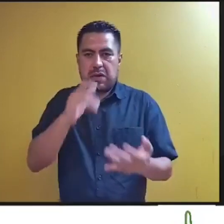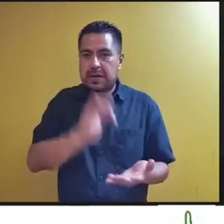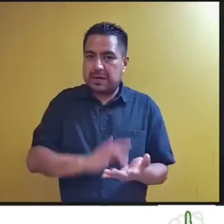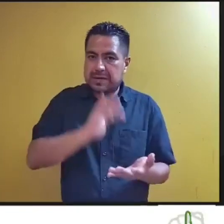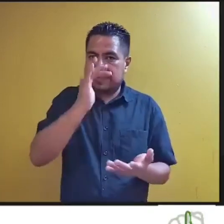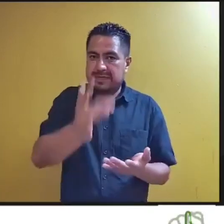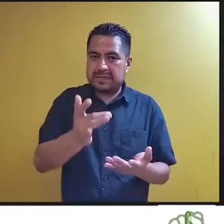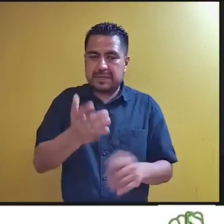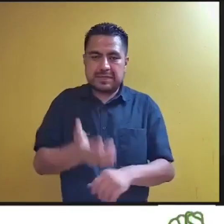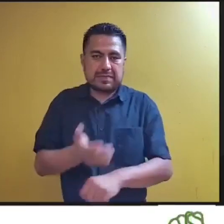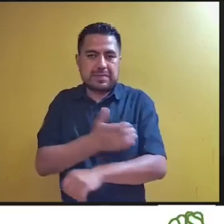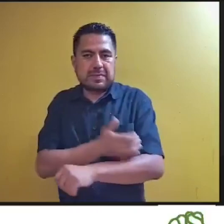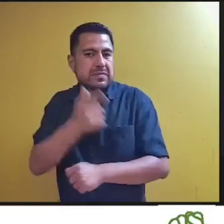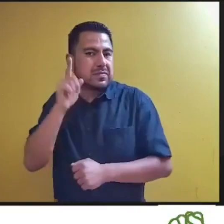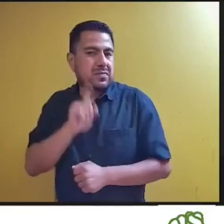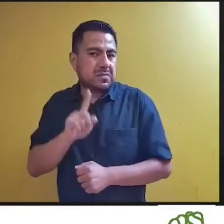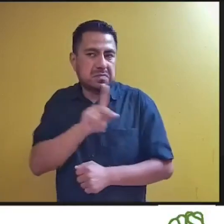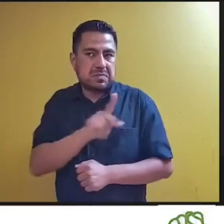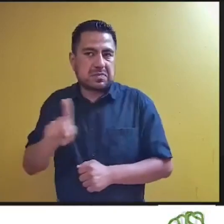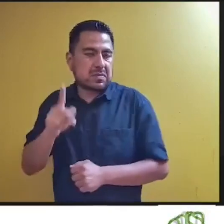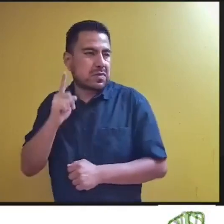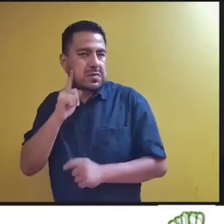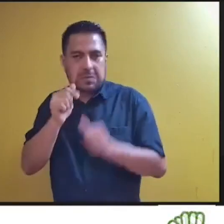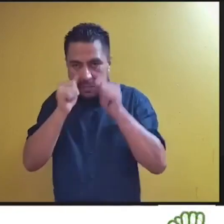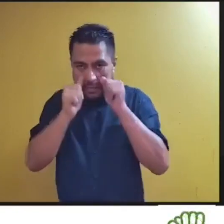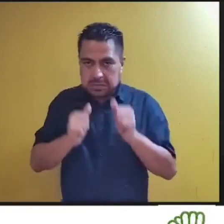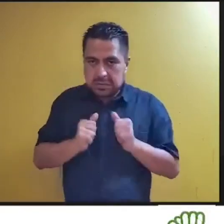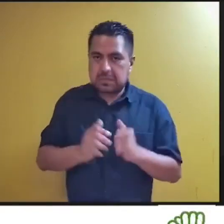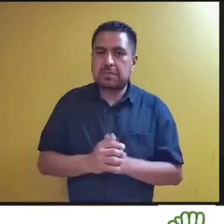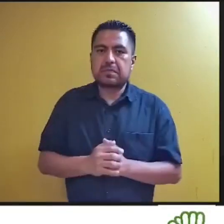Gracias, compañeras, por escucharme.